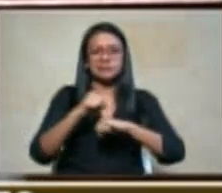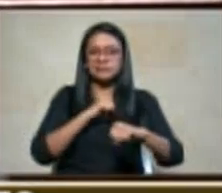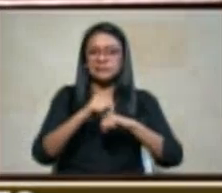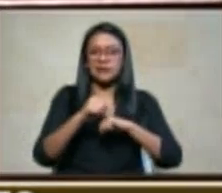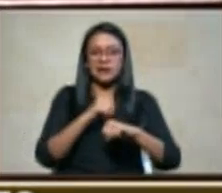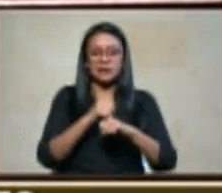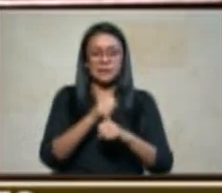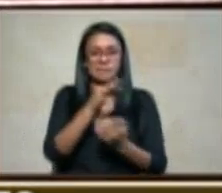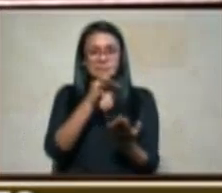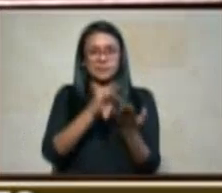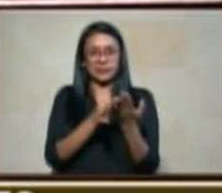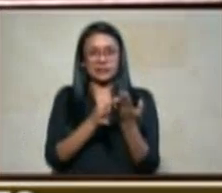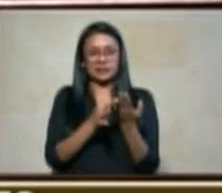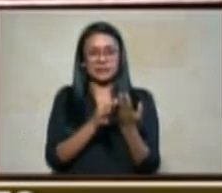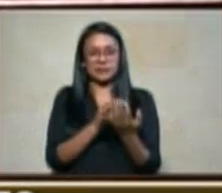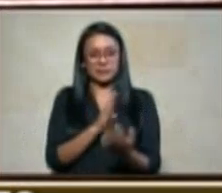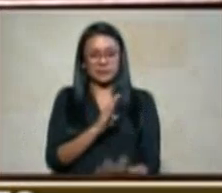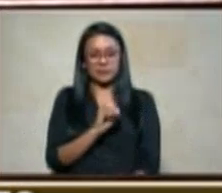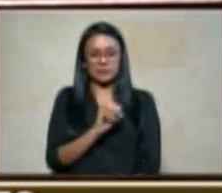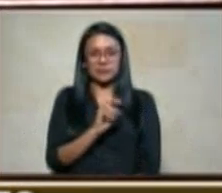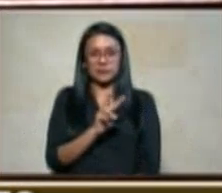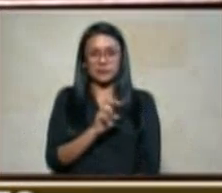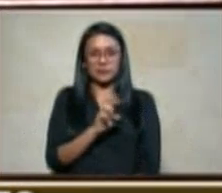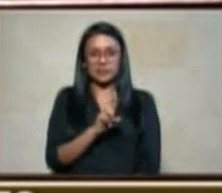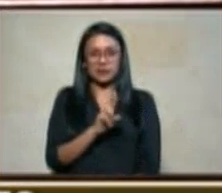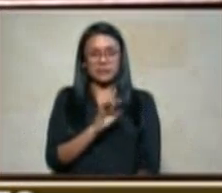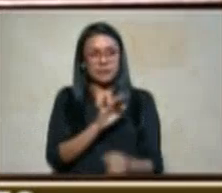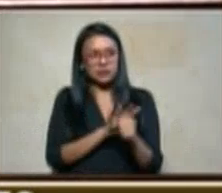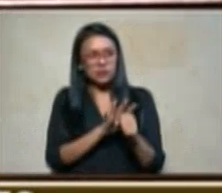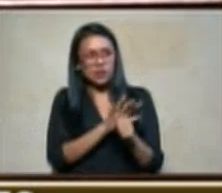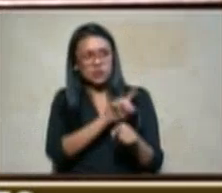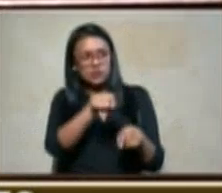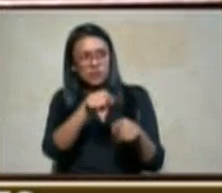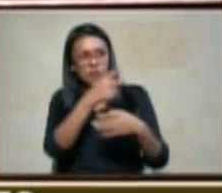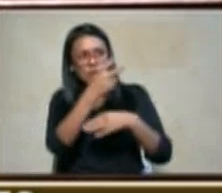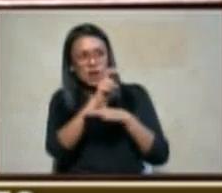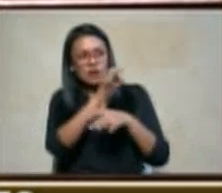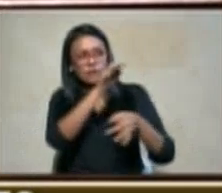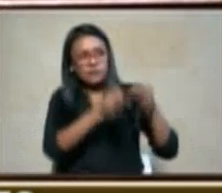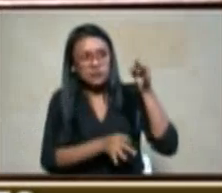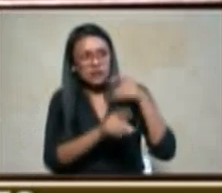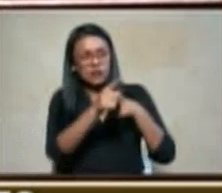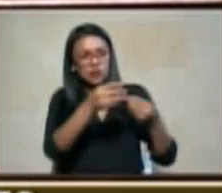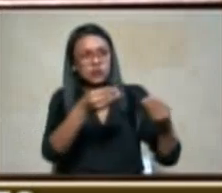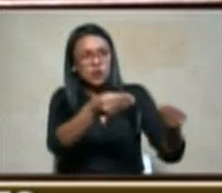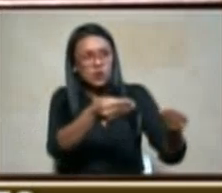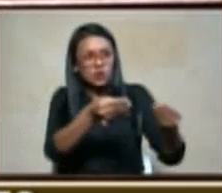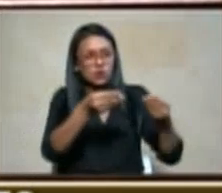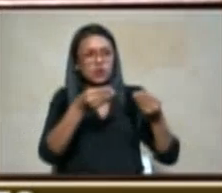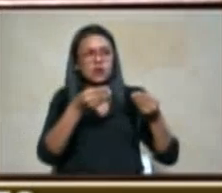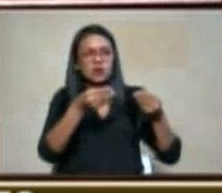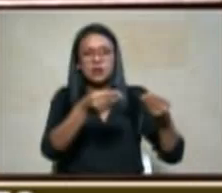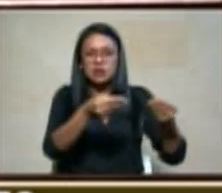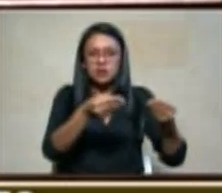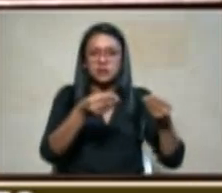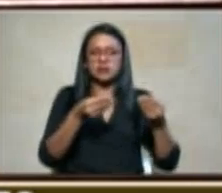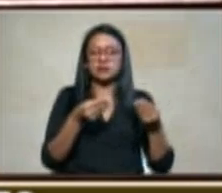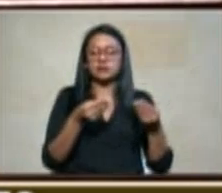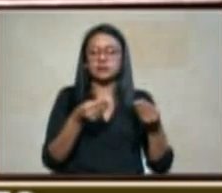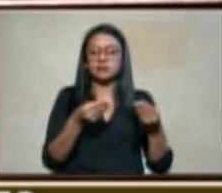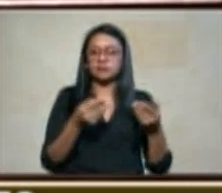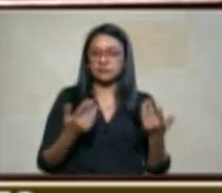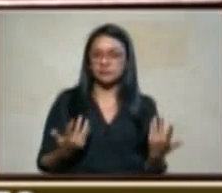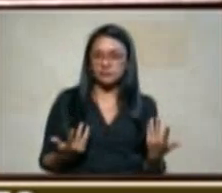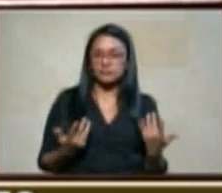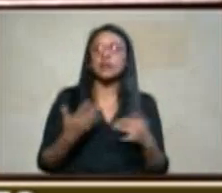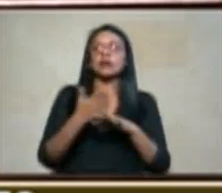eso. Y ahí es cuando a uno le duele. ¿Qué hago con el caso? ¿Lo llevo o no lo llevo ante un juez? ¿Lo entrego o no lo entrego? Lo